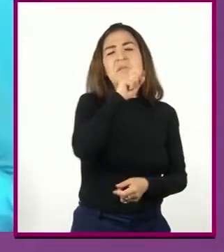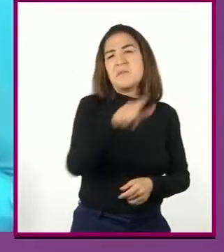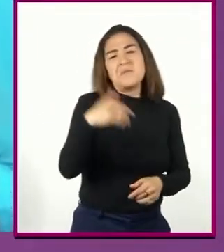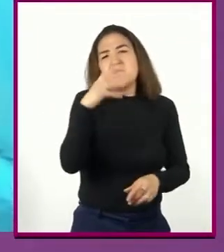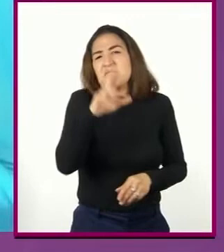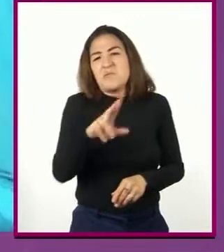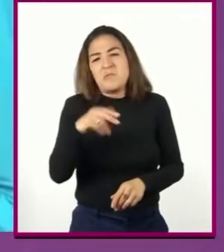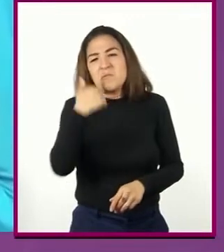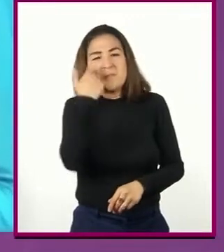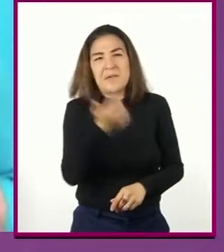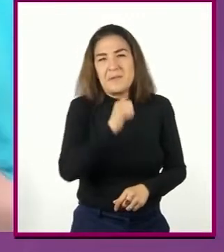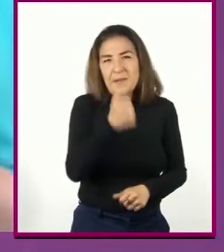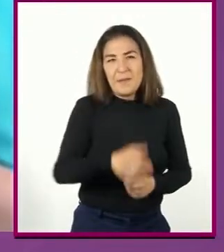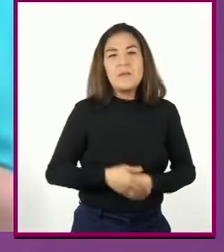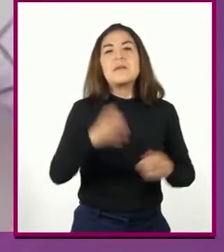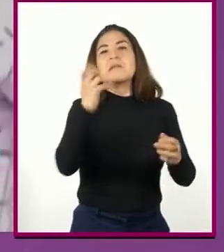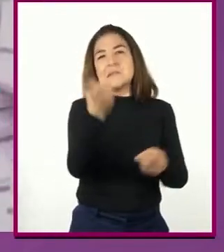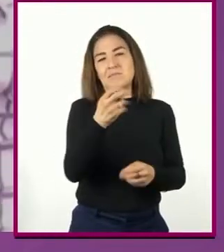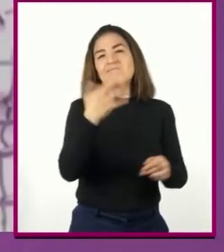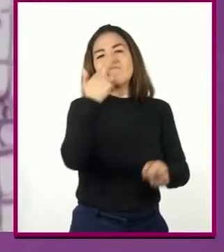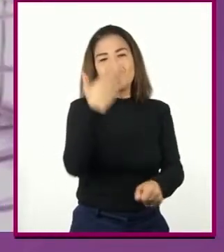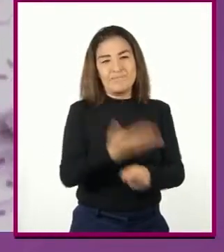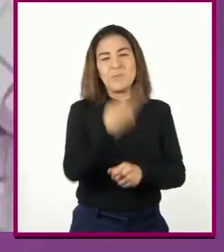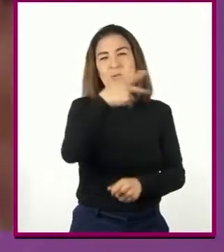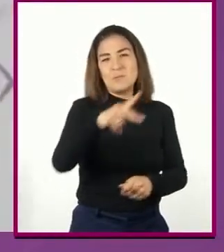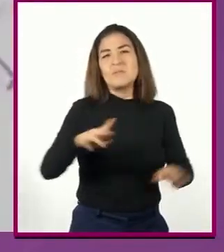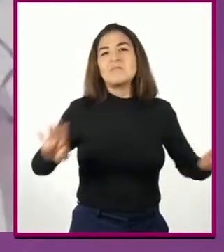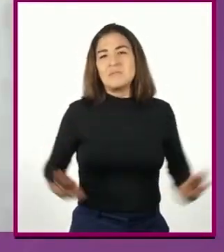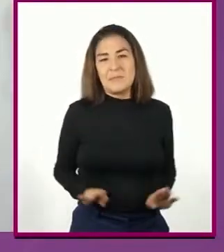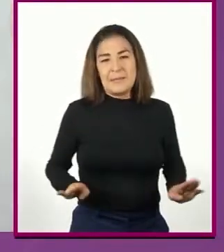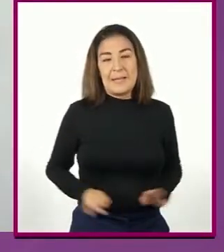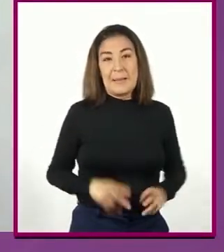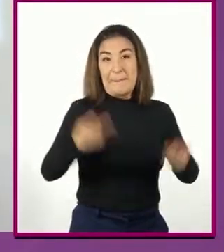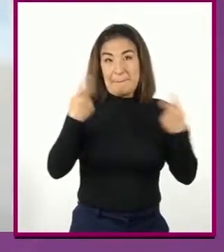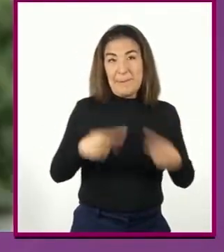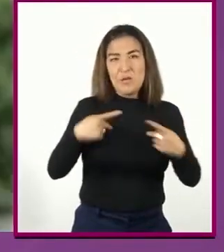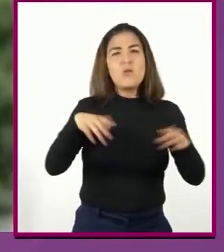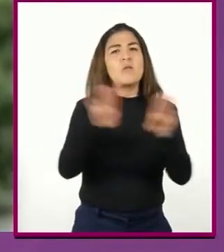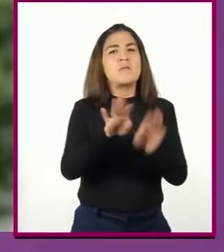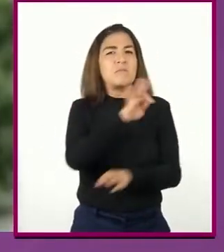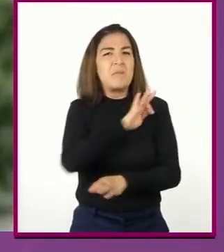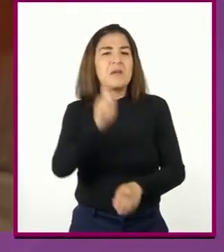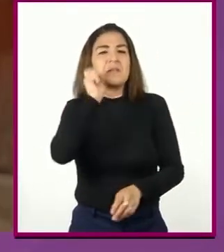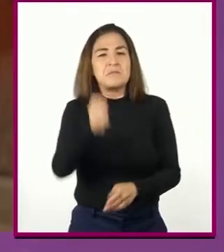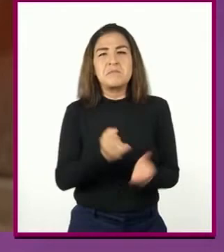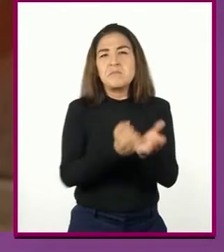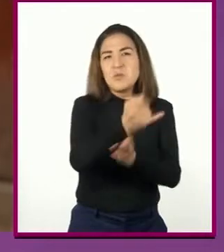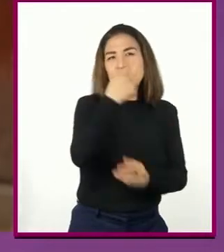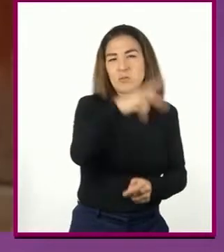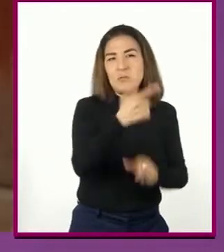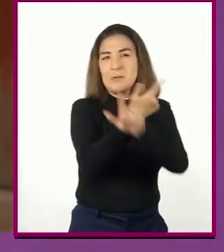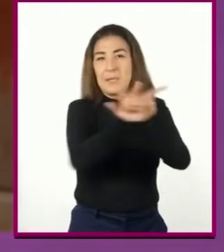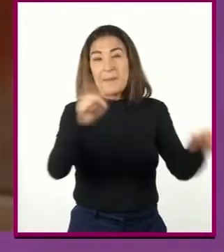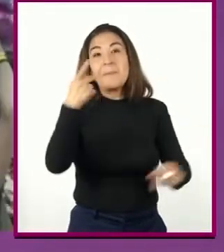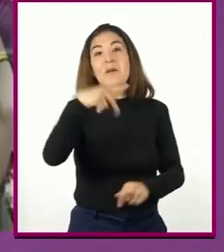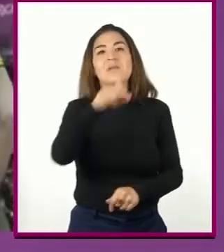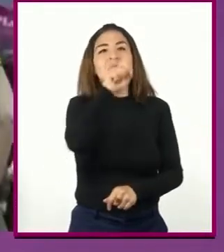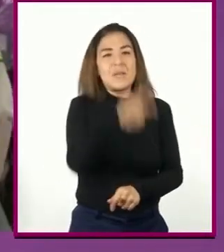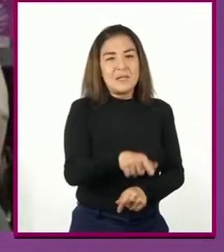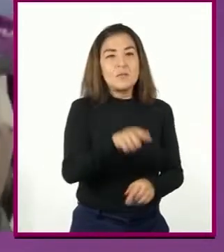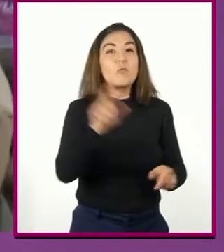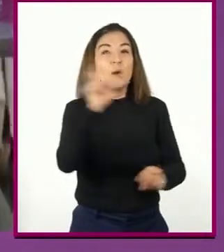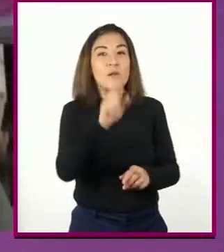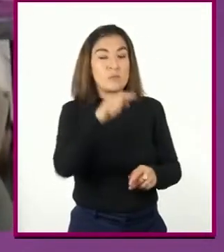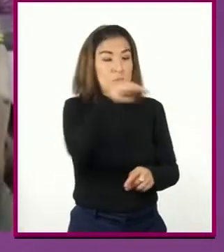hacerlo, por lo que es responsable de sus actos. Así, una persona puede ejercer su derecho a la libertad, pero este termina donde empieza